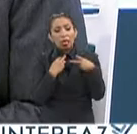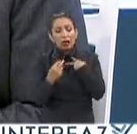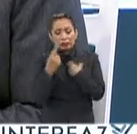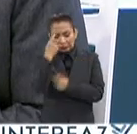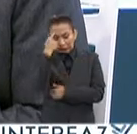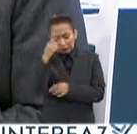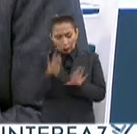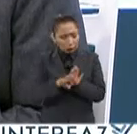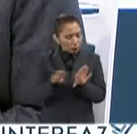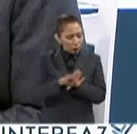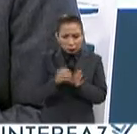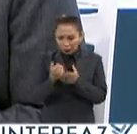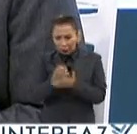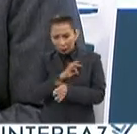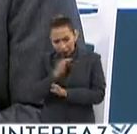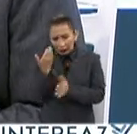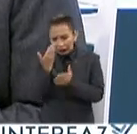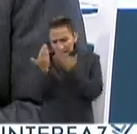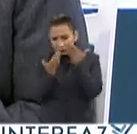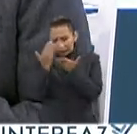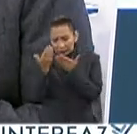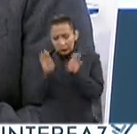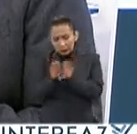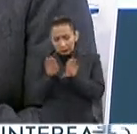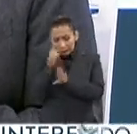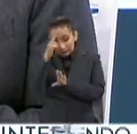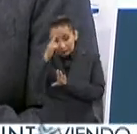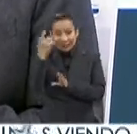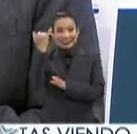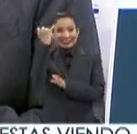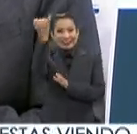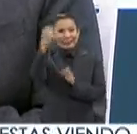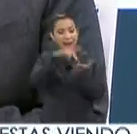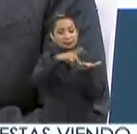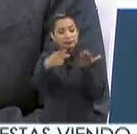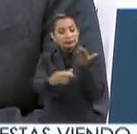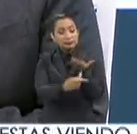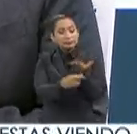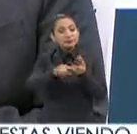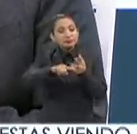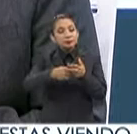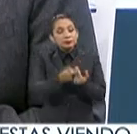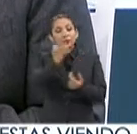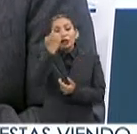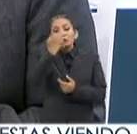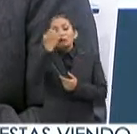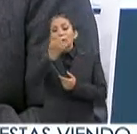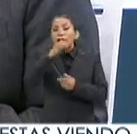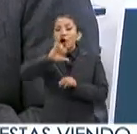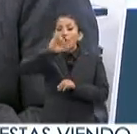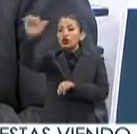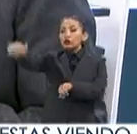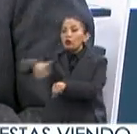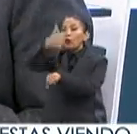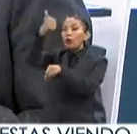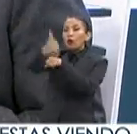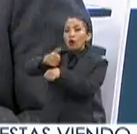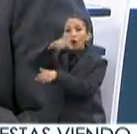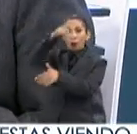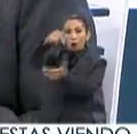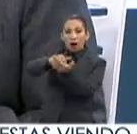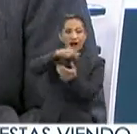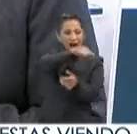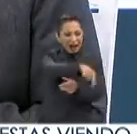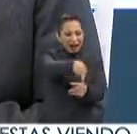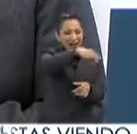decide hacer varios proyectos. Uno de los proyectos es abrir campus fuera de la ciudad